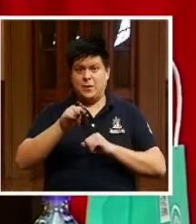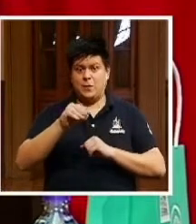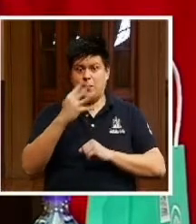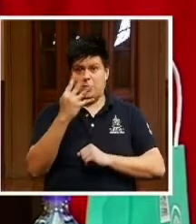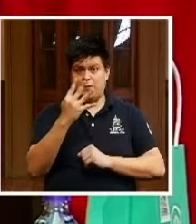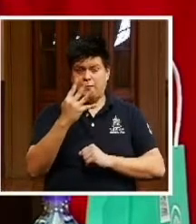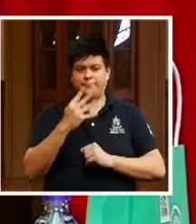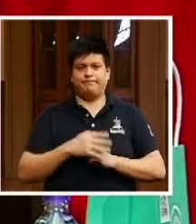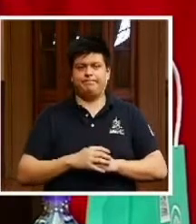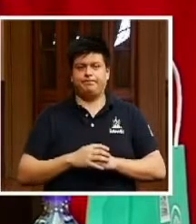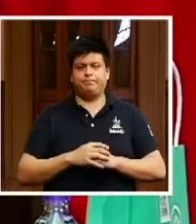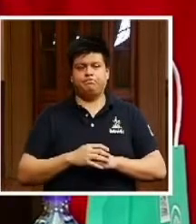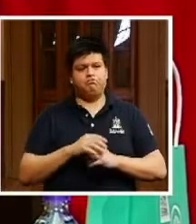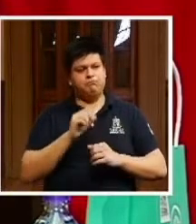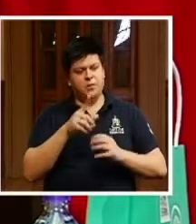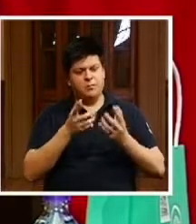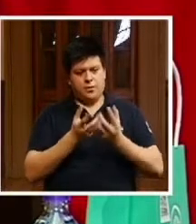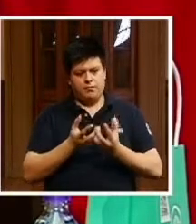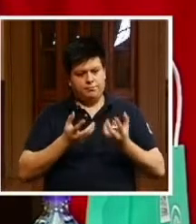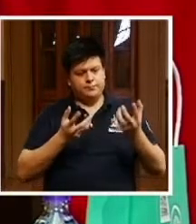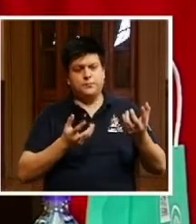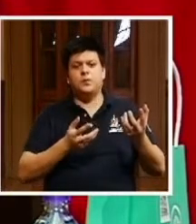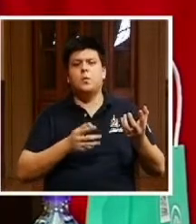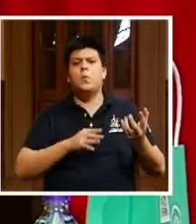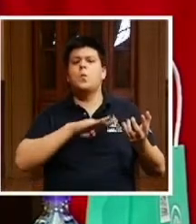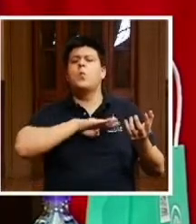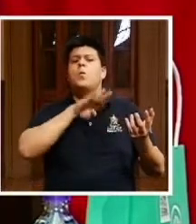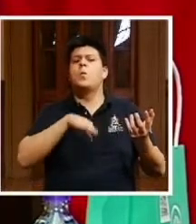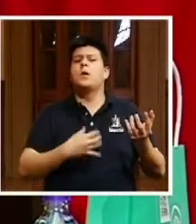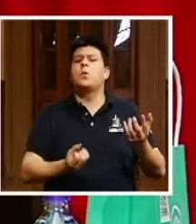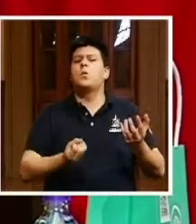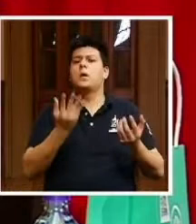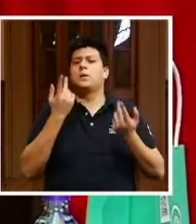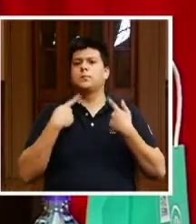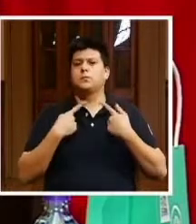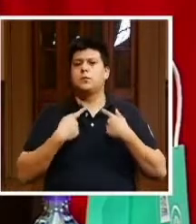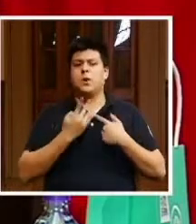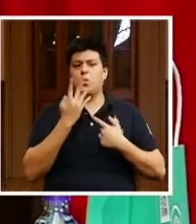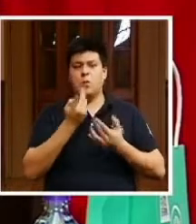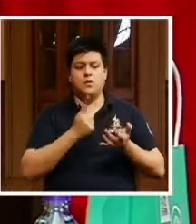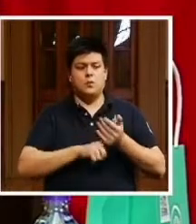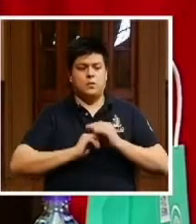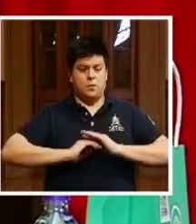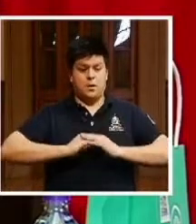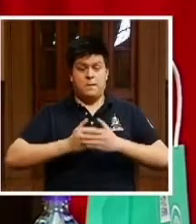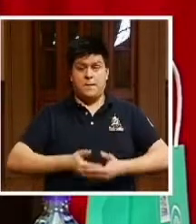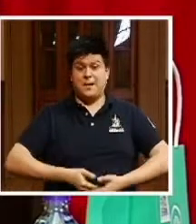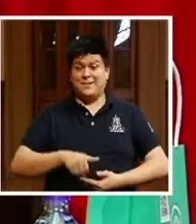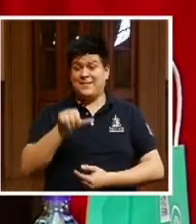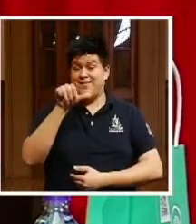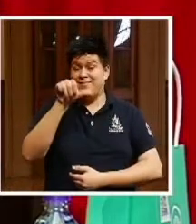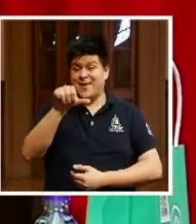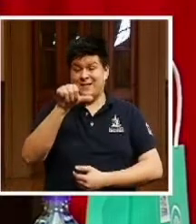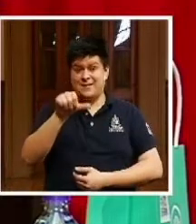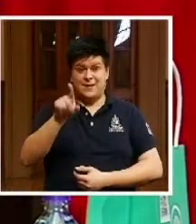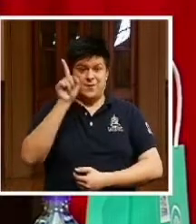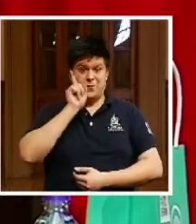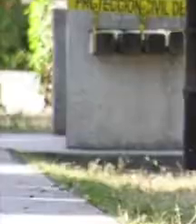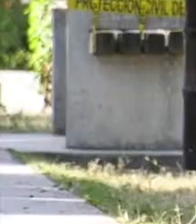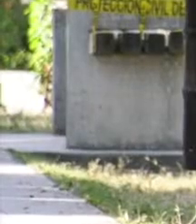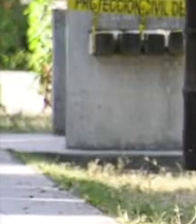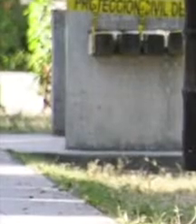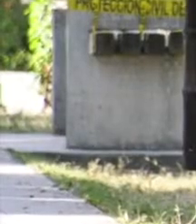794, de las cuales han fallecido 4 en el embarazo y 16 en el